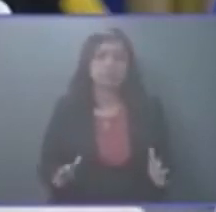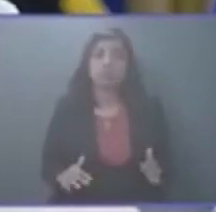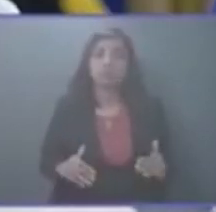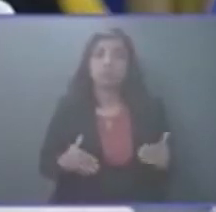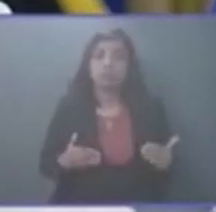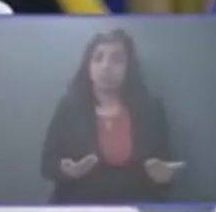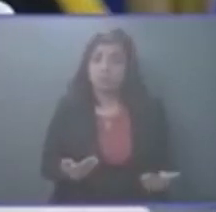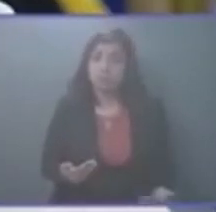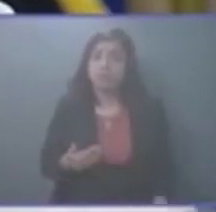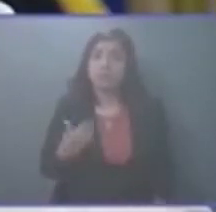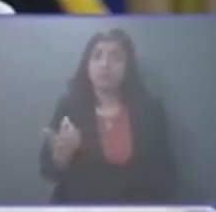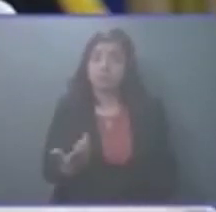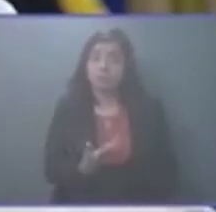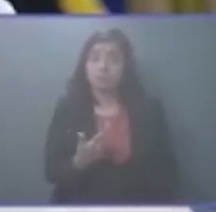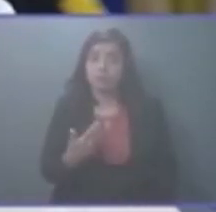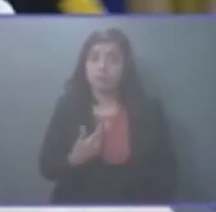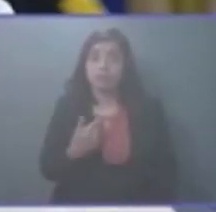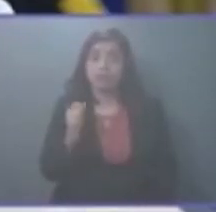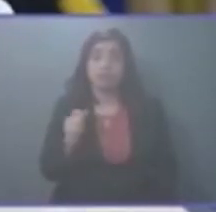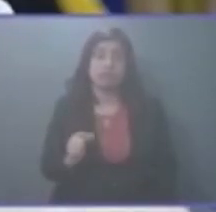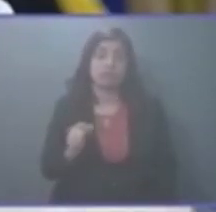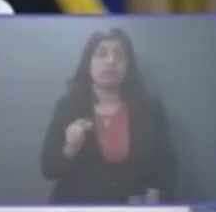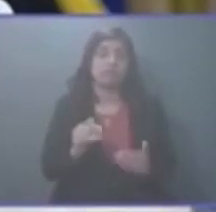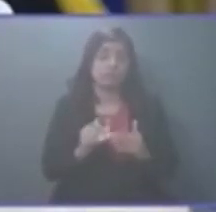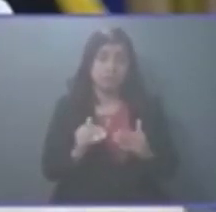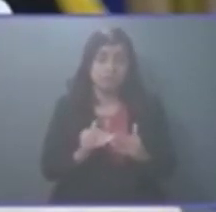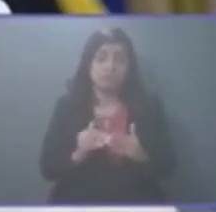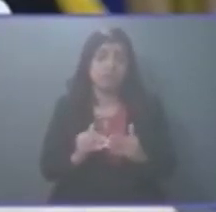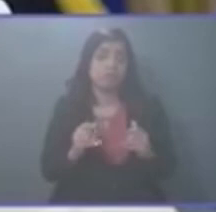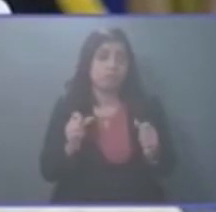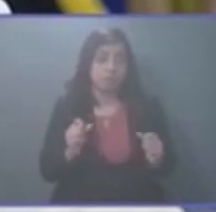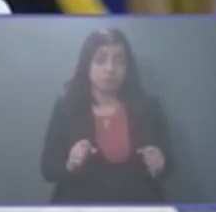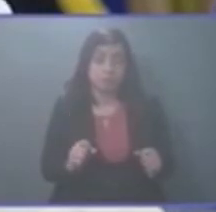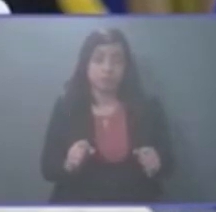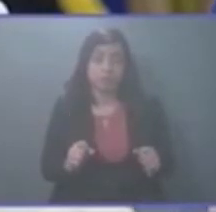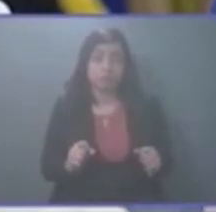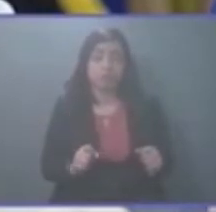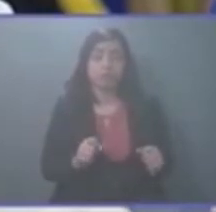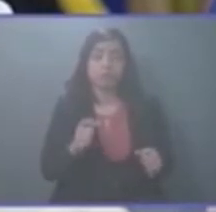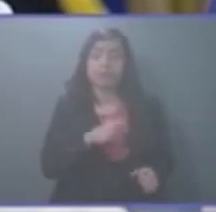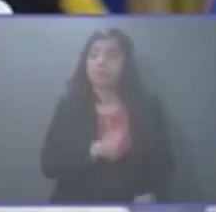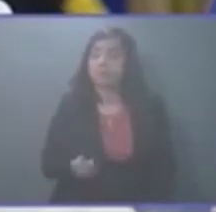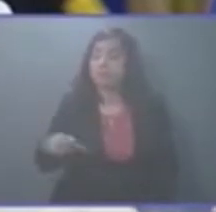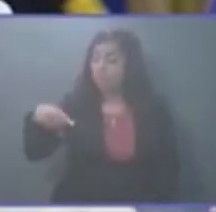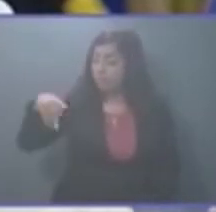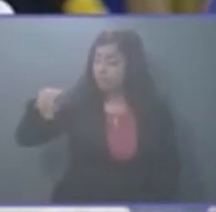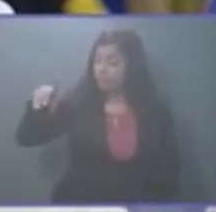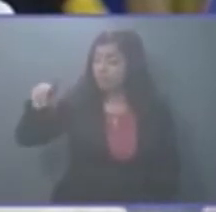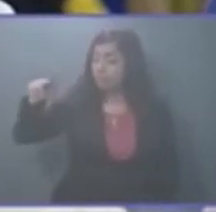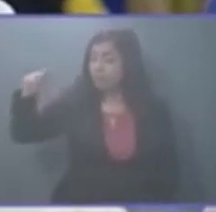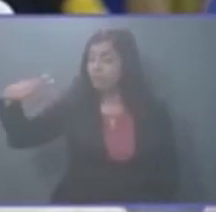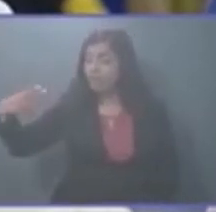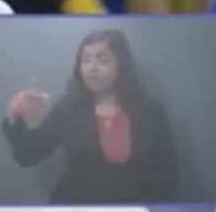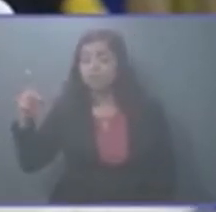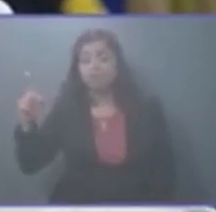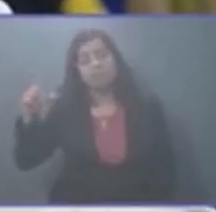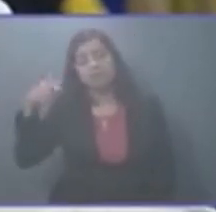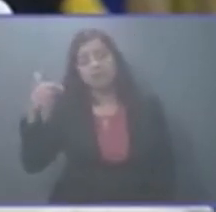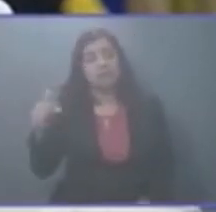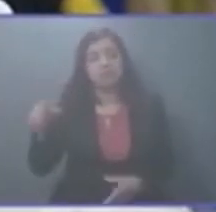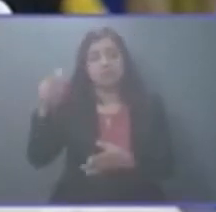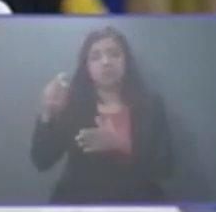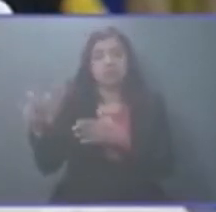para llevarlo a cabo ha tenido también que intervenir la procuraduría de derechos humanos entre otras